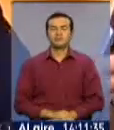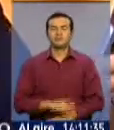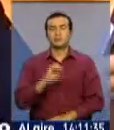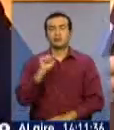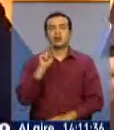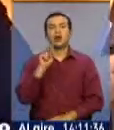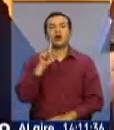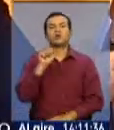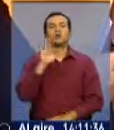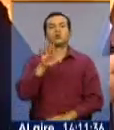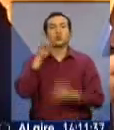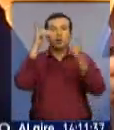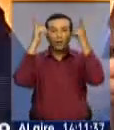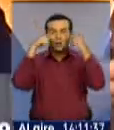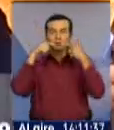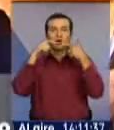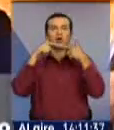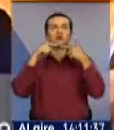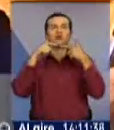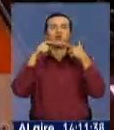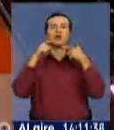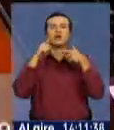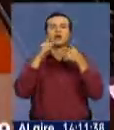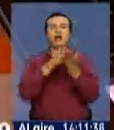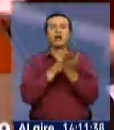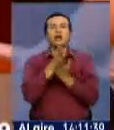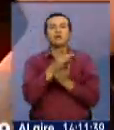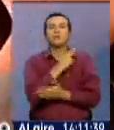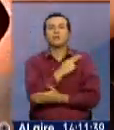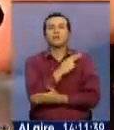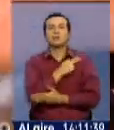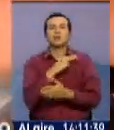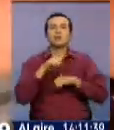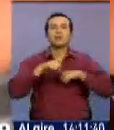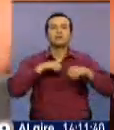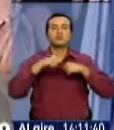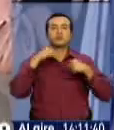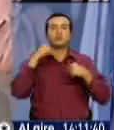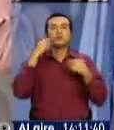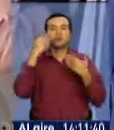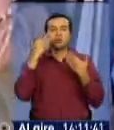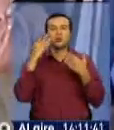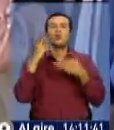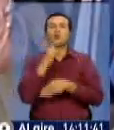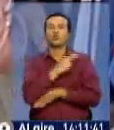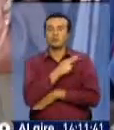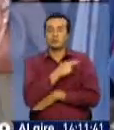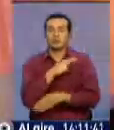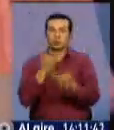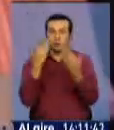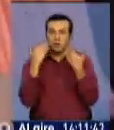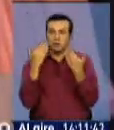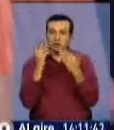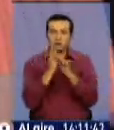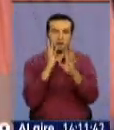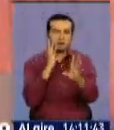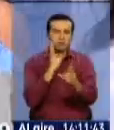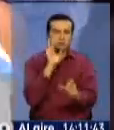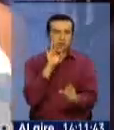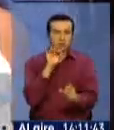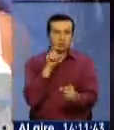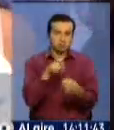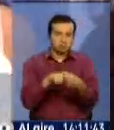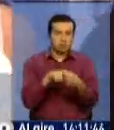Carlos Loores, egresado de la carrera de gestión empresarial, acudió a la Feria de Inserción Laboral que promueve la Universidad de Guayaquil y dentro de